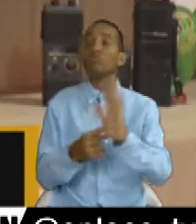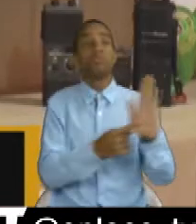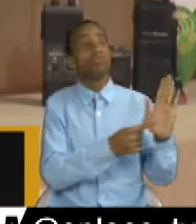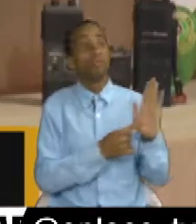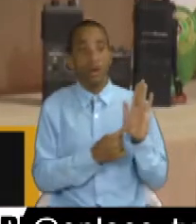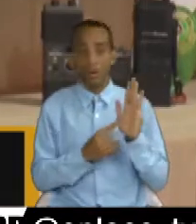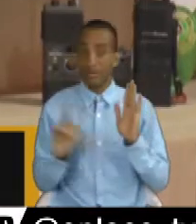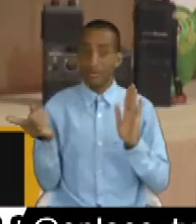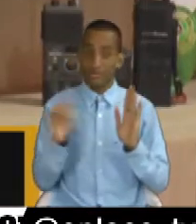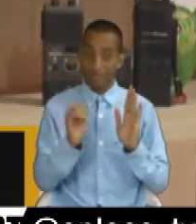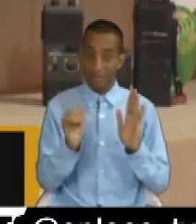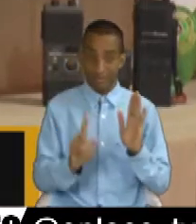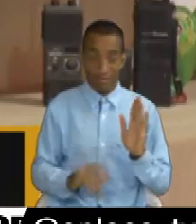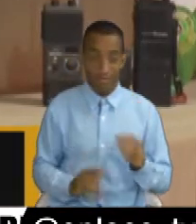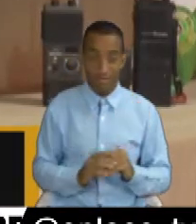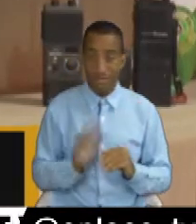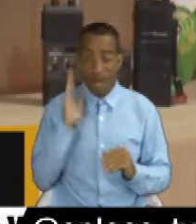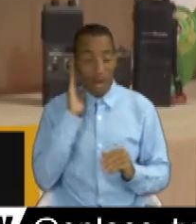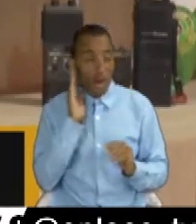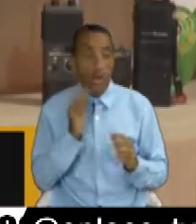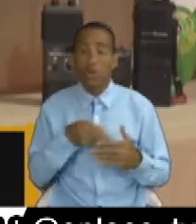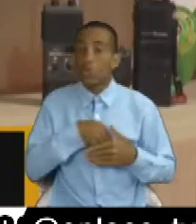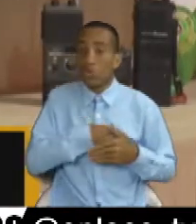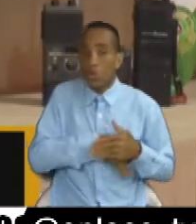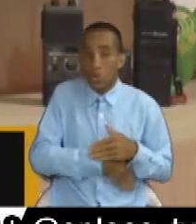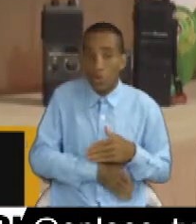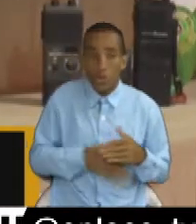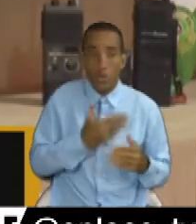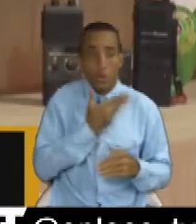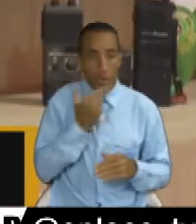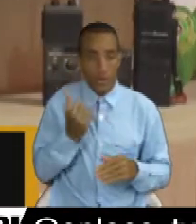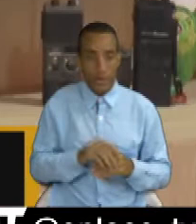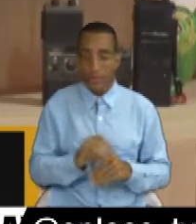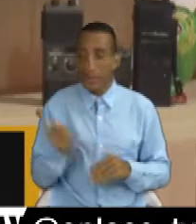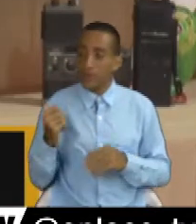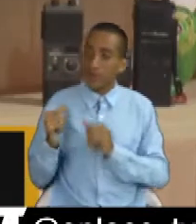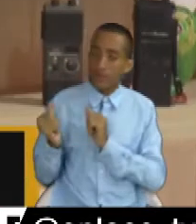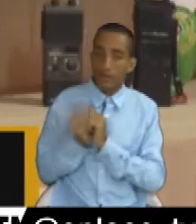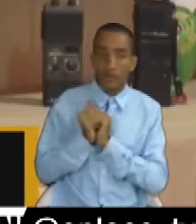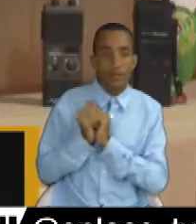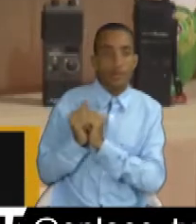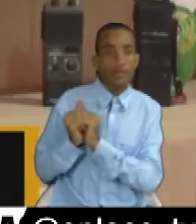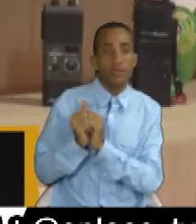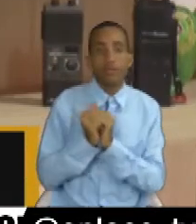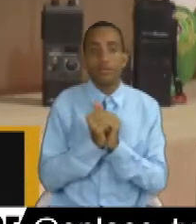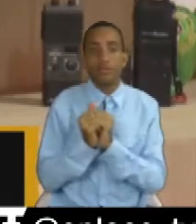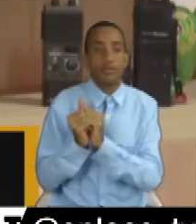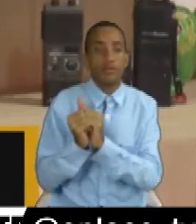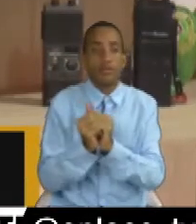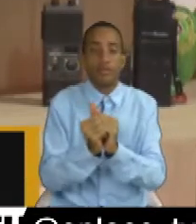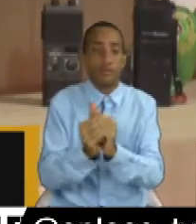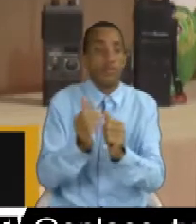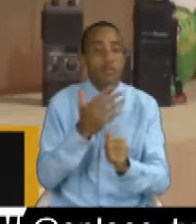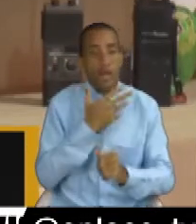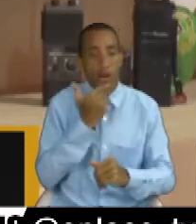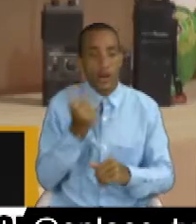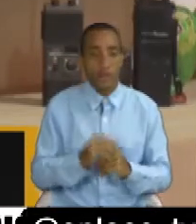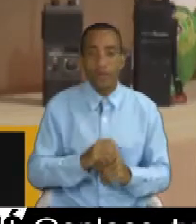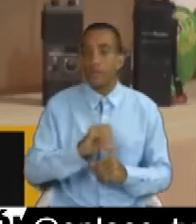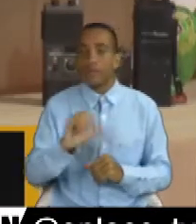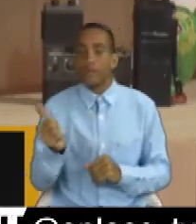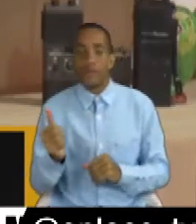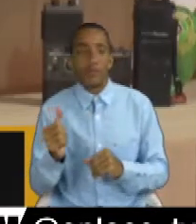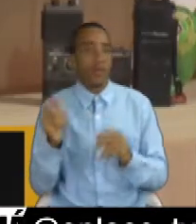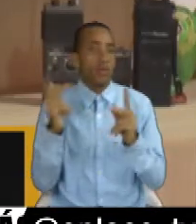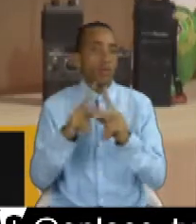vayan caminando, y sí es importante que vayan acompañados de otra persona o en lugares donde frecuentan otras personas también,